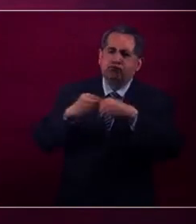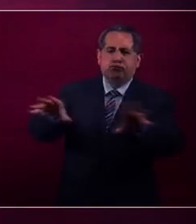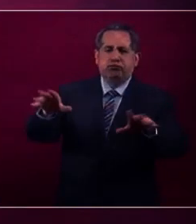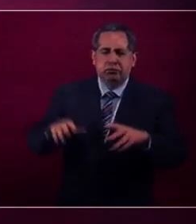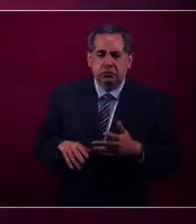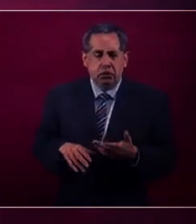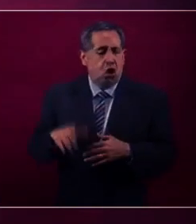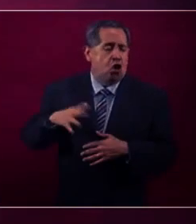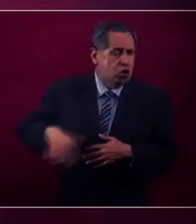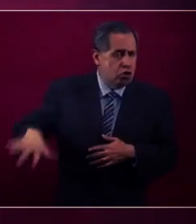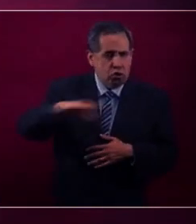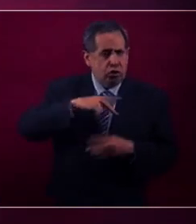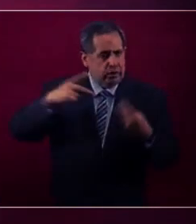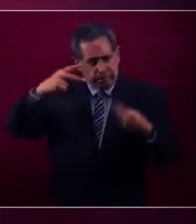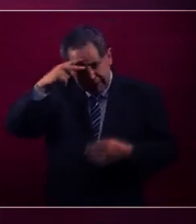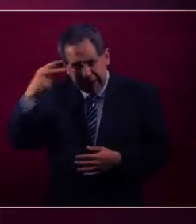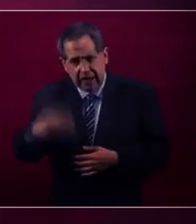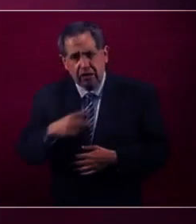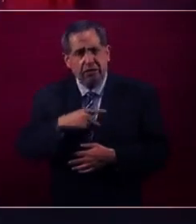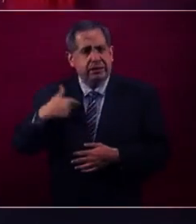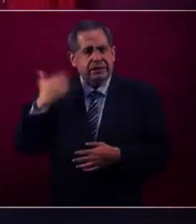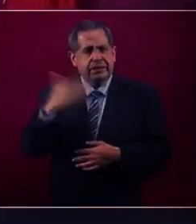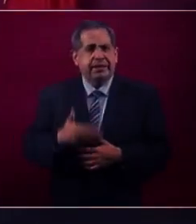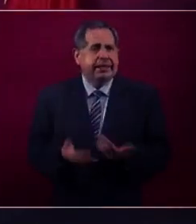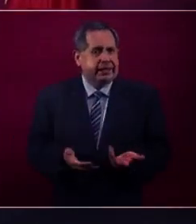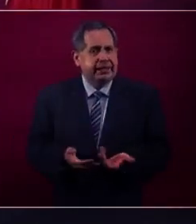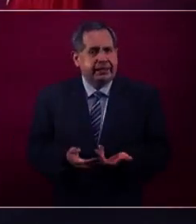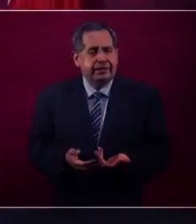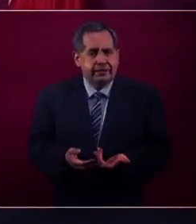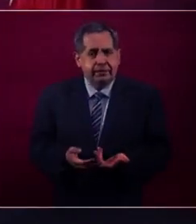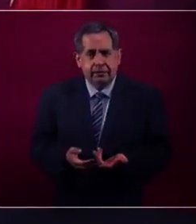Todos los mexicanos deben saber